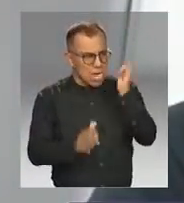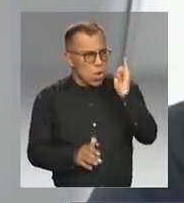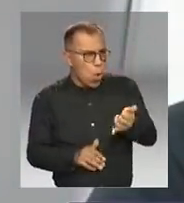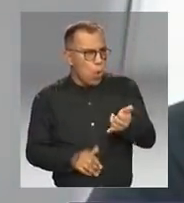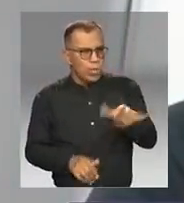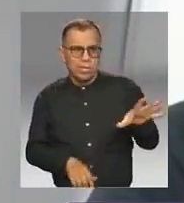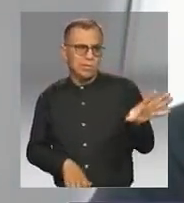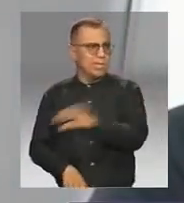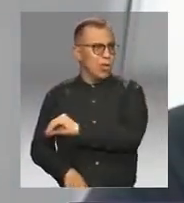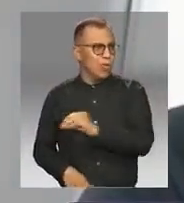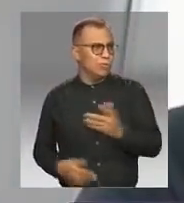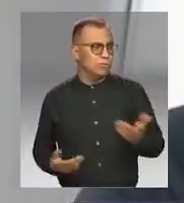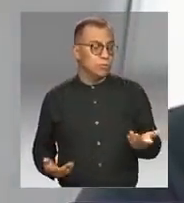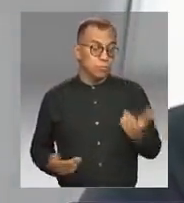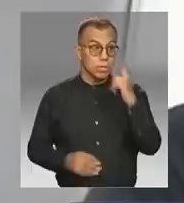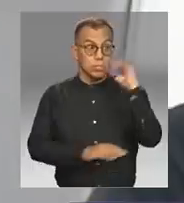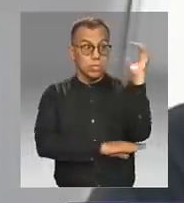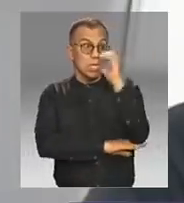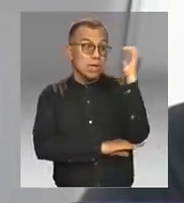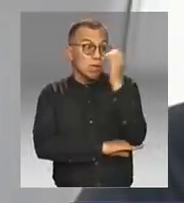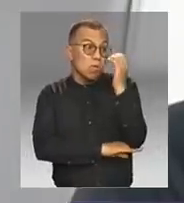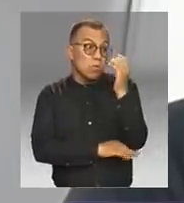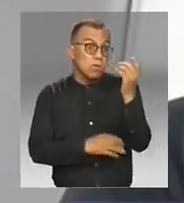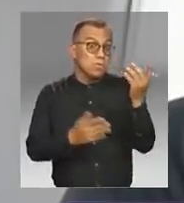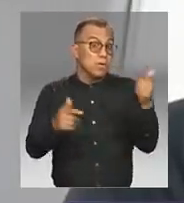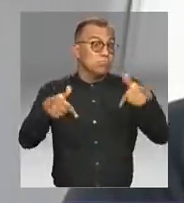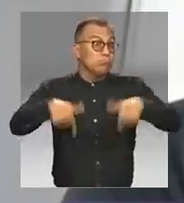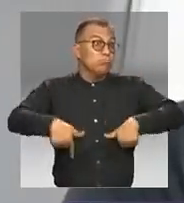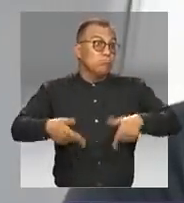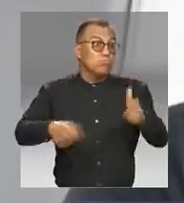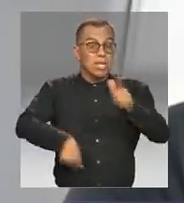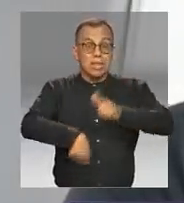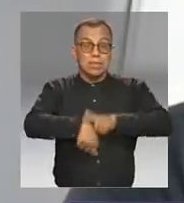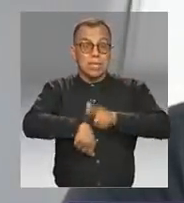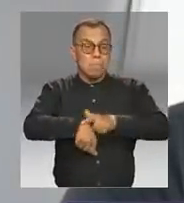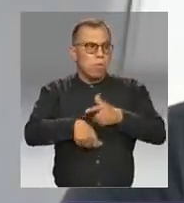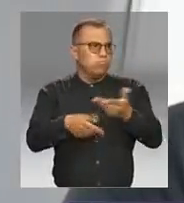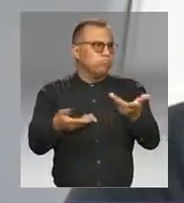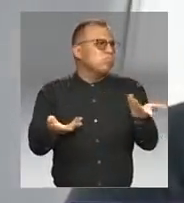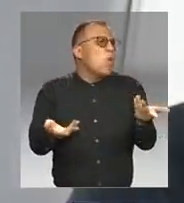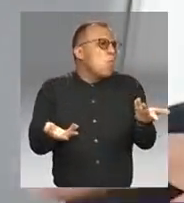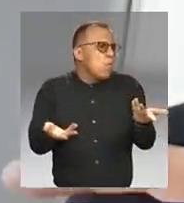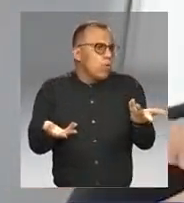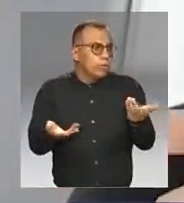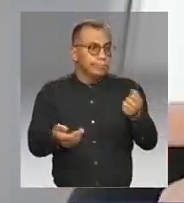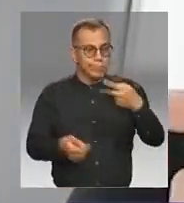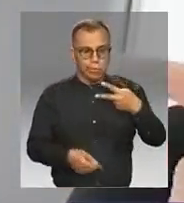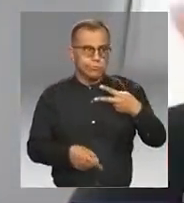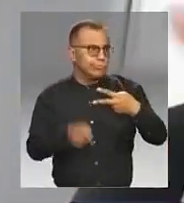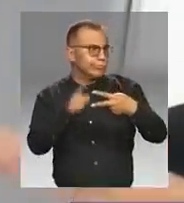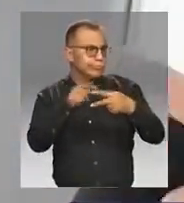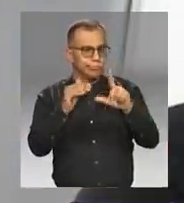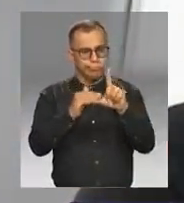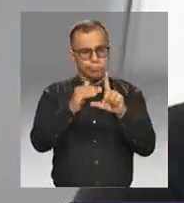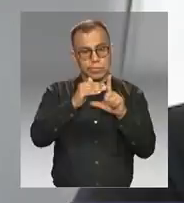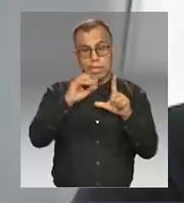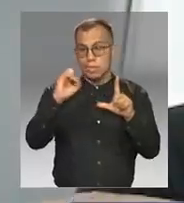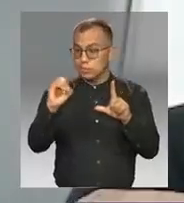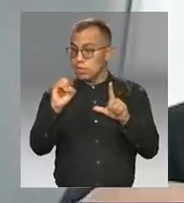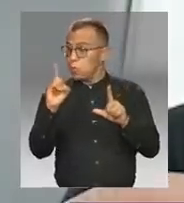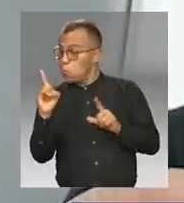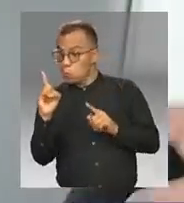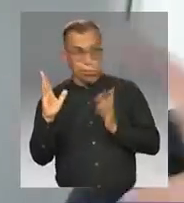mundo. Entonces en Colombia va a llegar el momento en que solamente van a haber dos estratos: el estrato